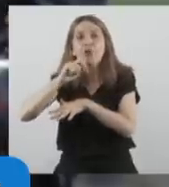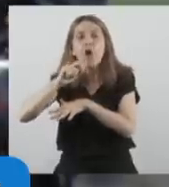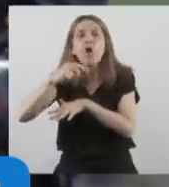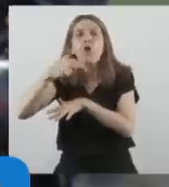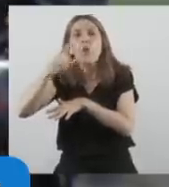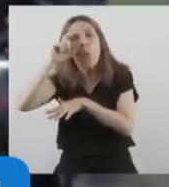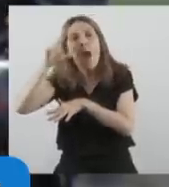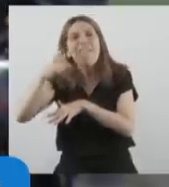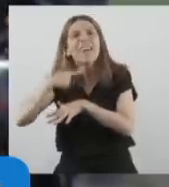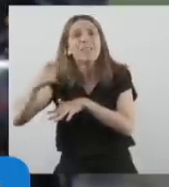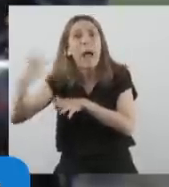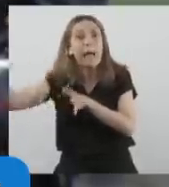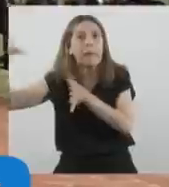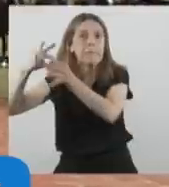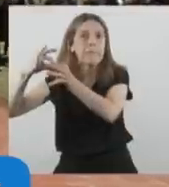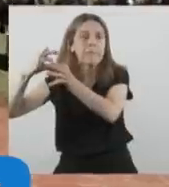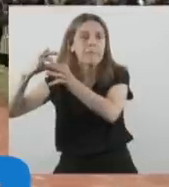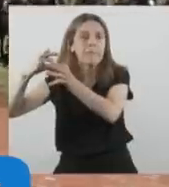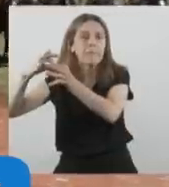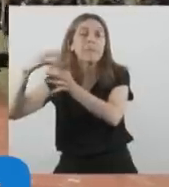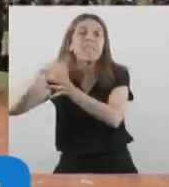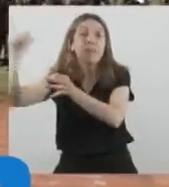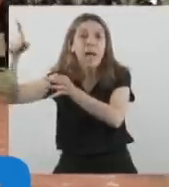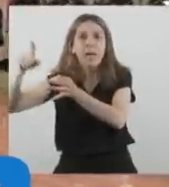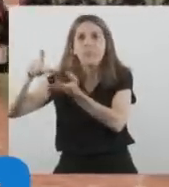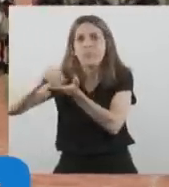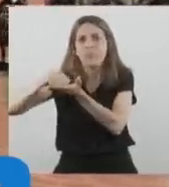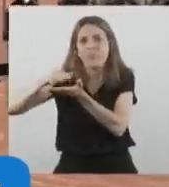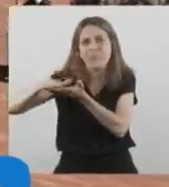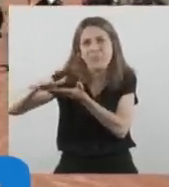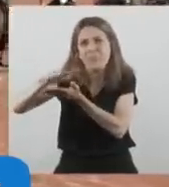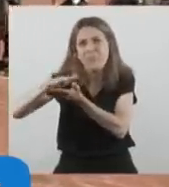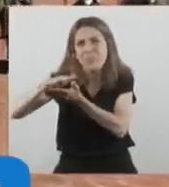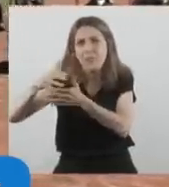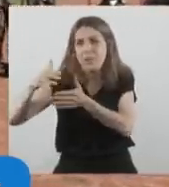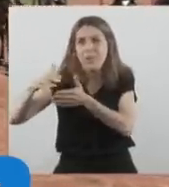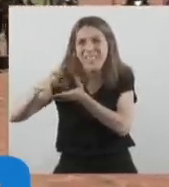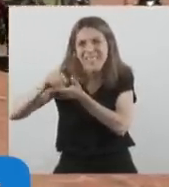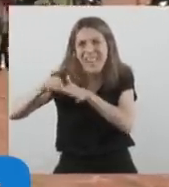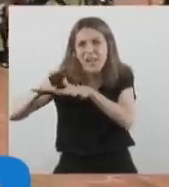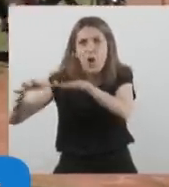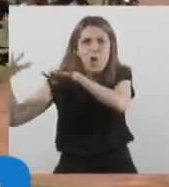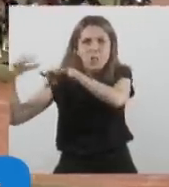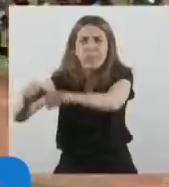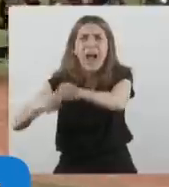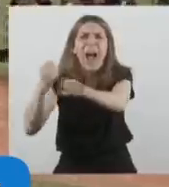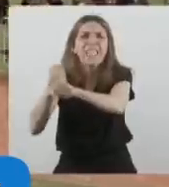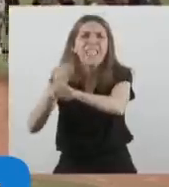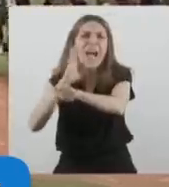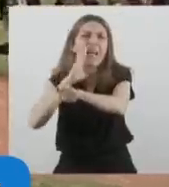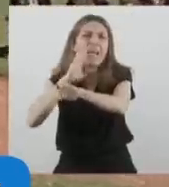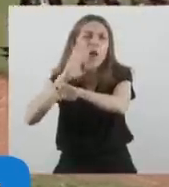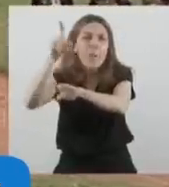que se extendía hasta territorios condición norteamericanos y hasta países que hoy son